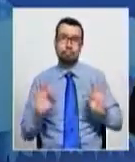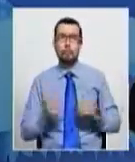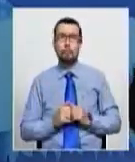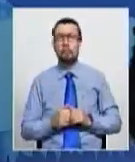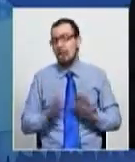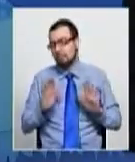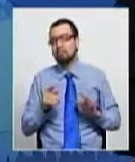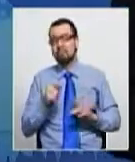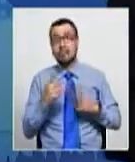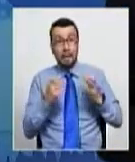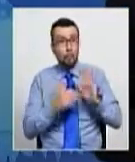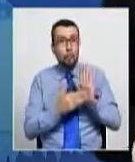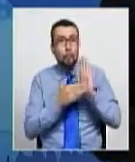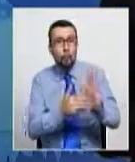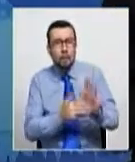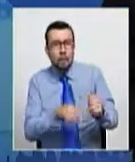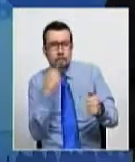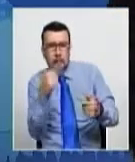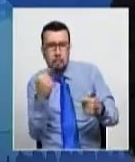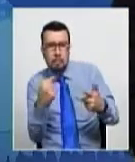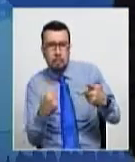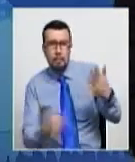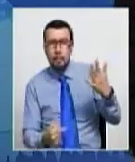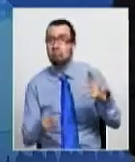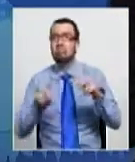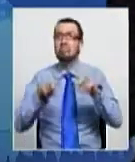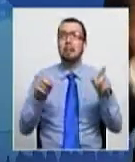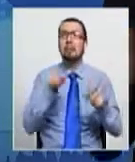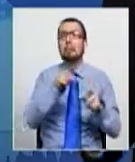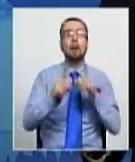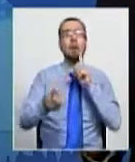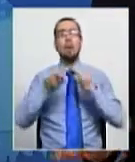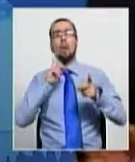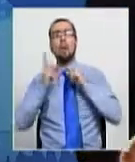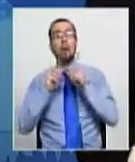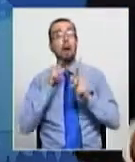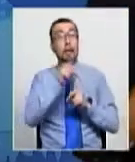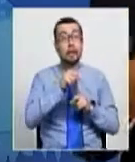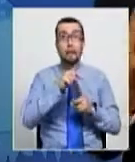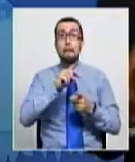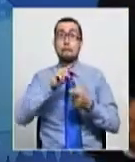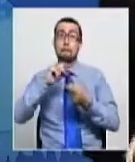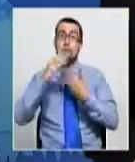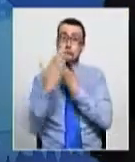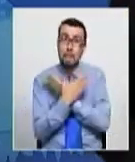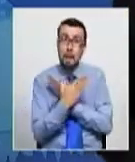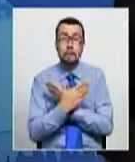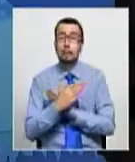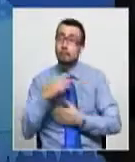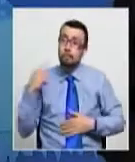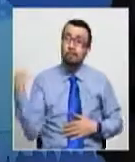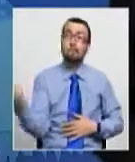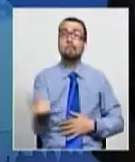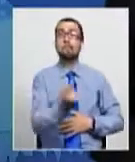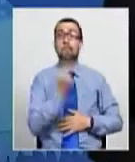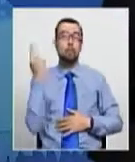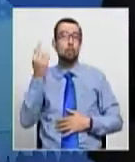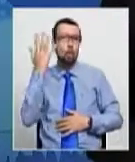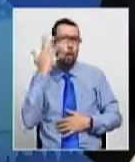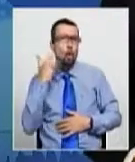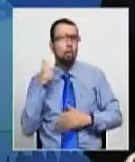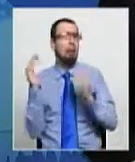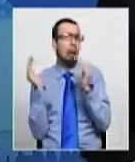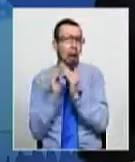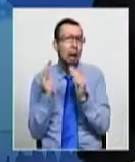estas facetas el tema de los diálogos y de la paz en general de la paz diaria la paz que algunos